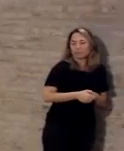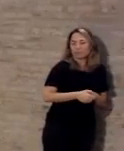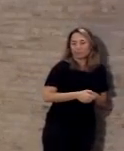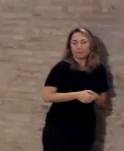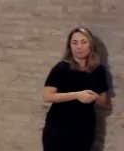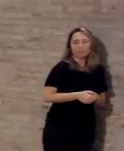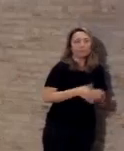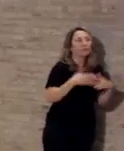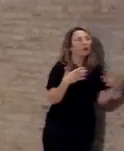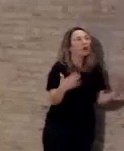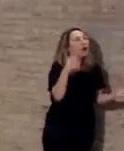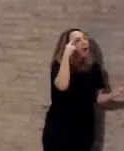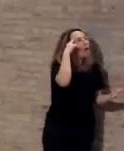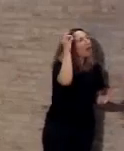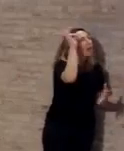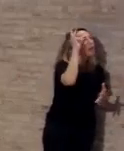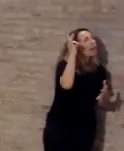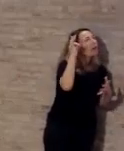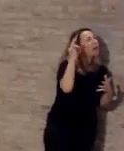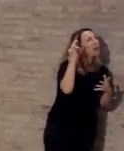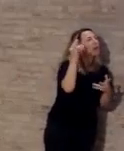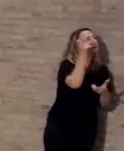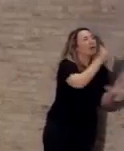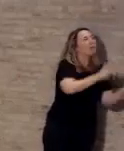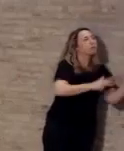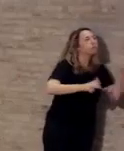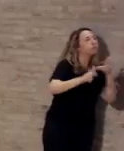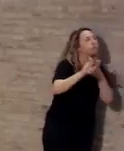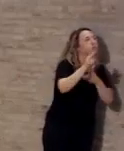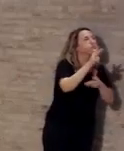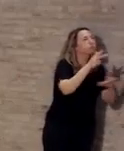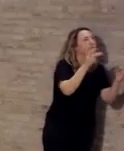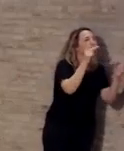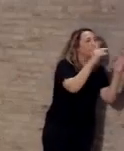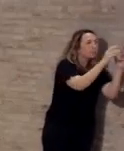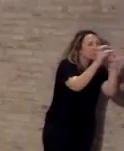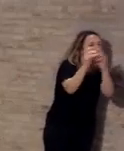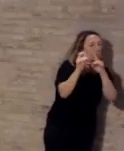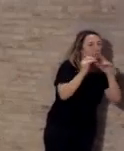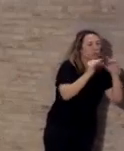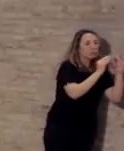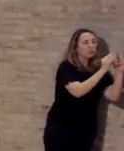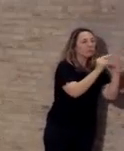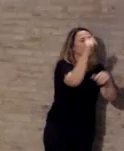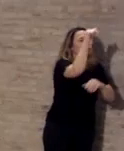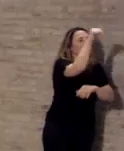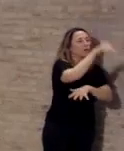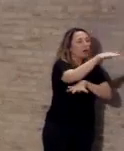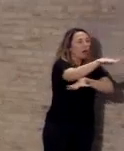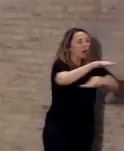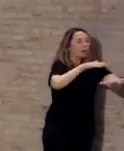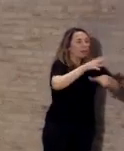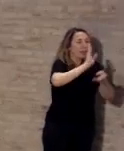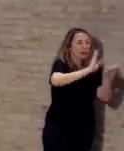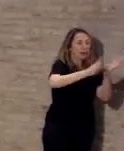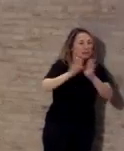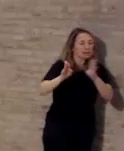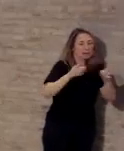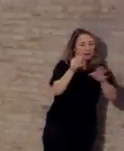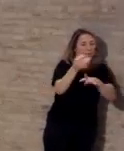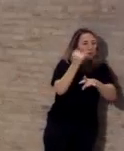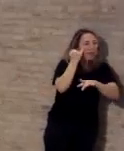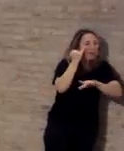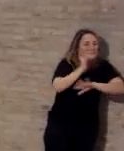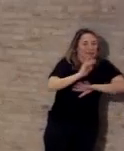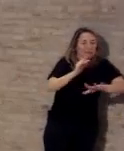e la la idea Bueno es charlar un poquito lo que sucede después de de advertir estas situaciones de